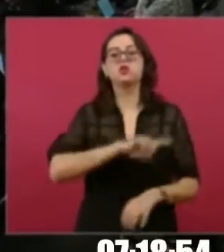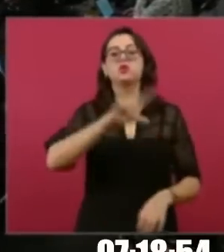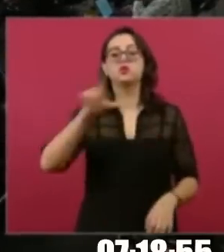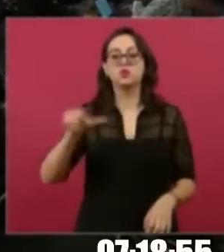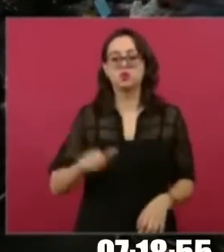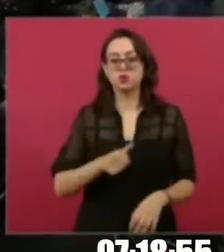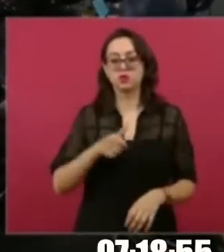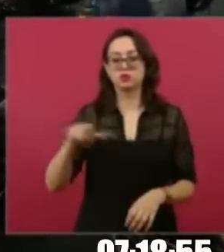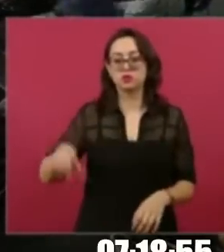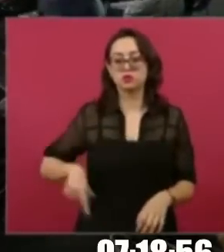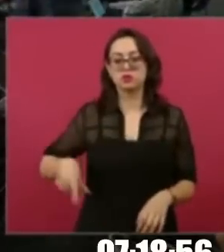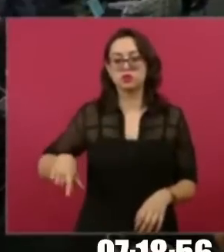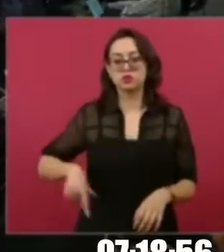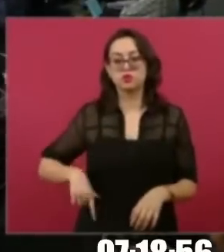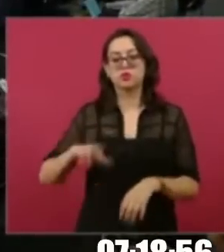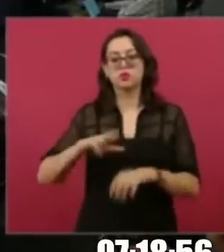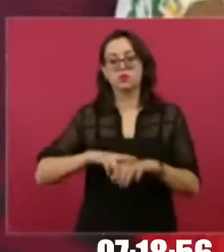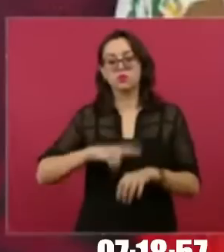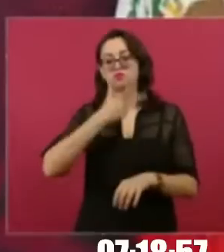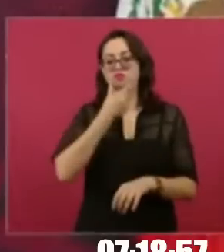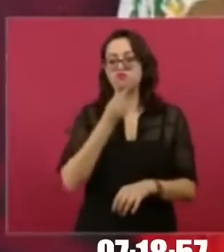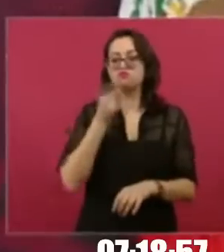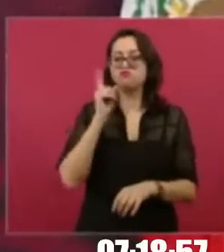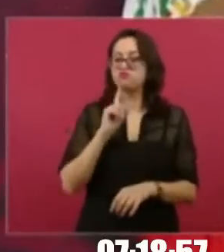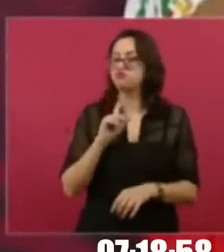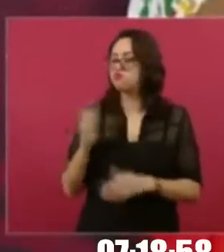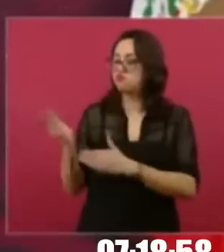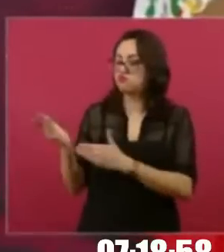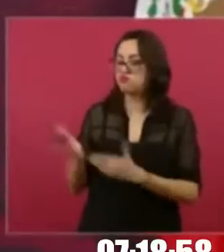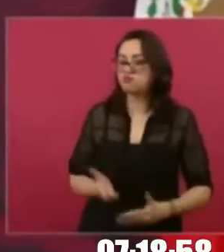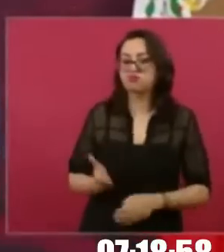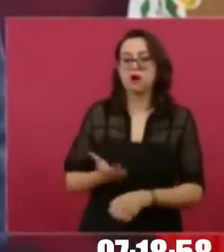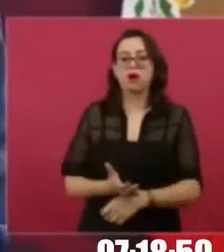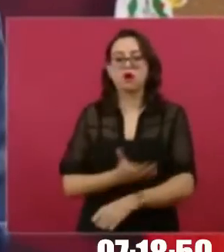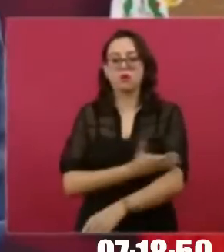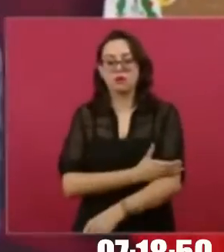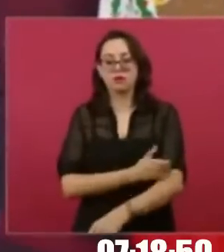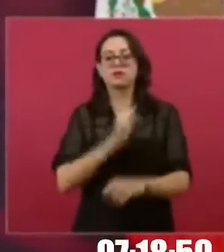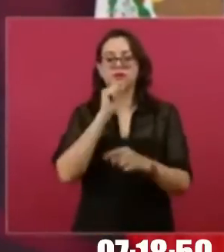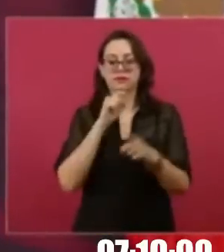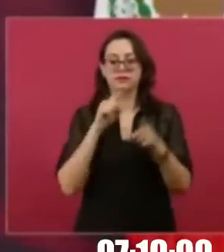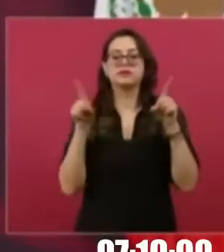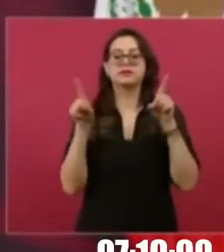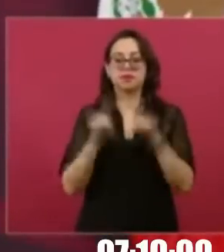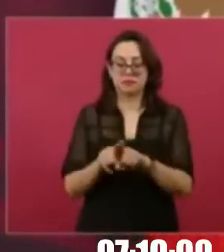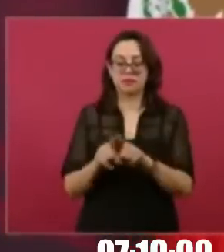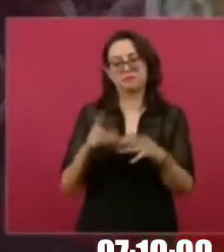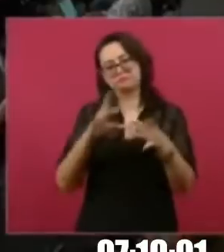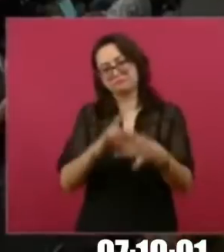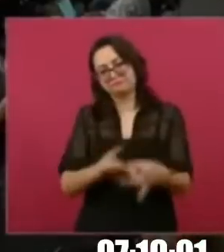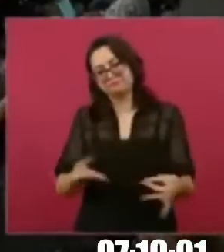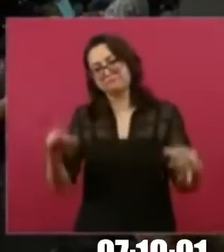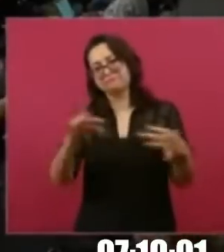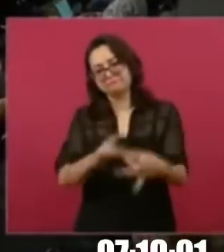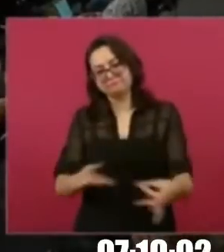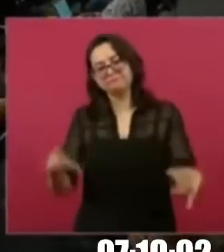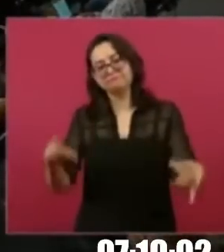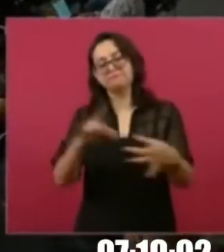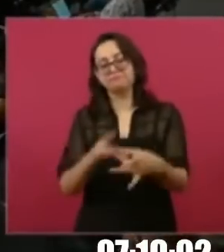que nos acompañan Y así vamos a ir invitando a gobernadores